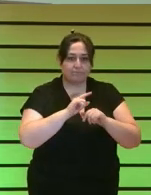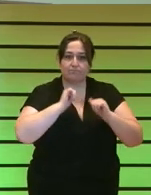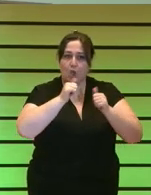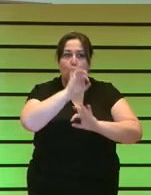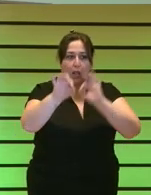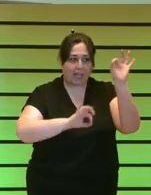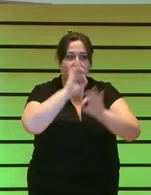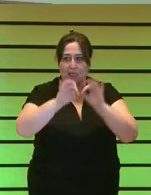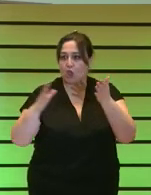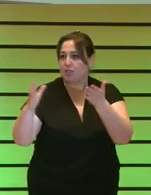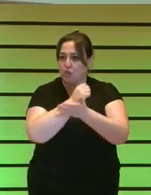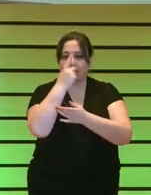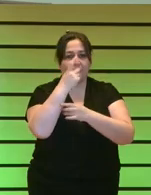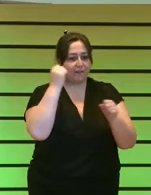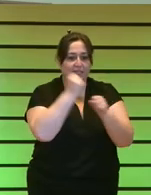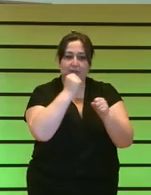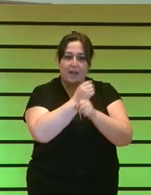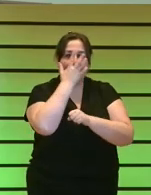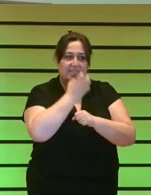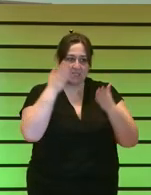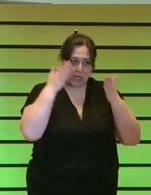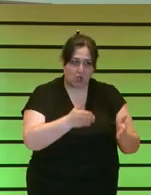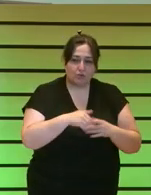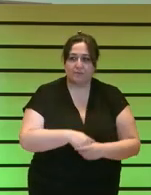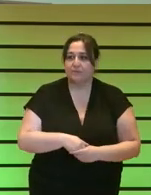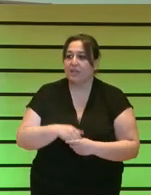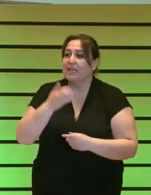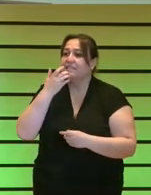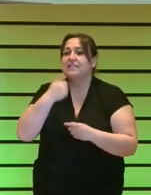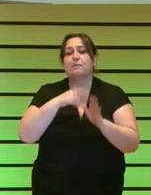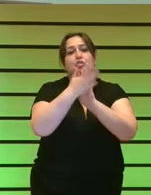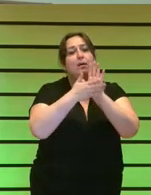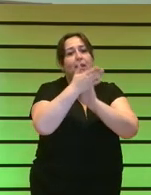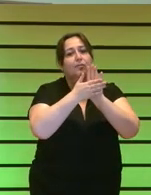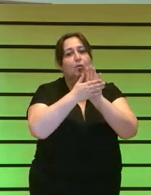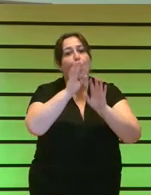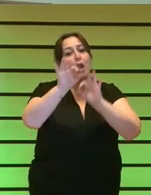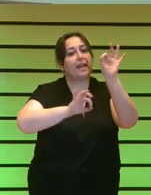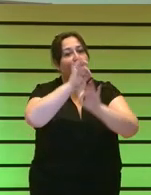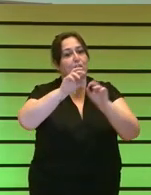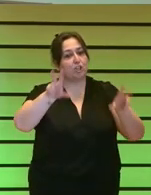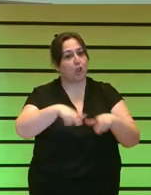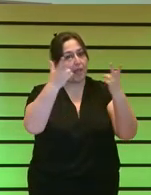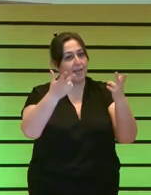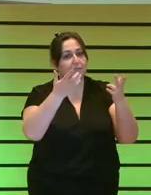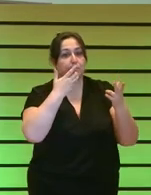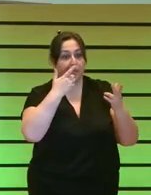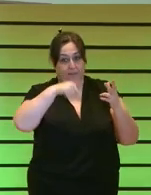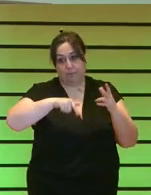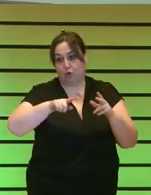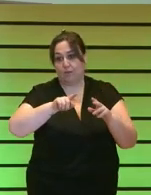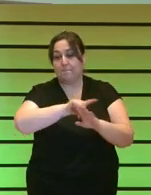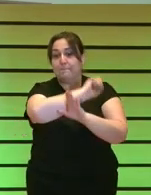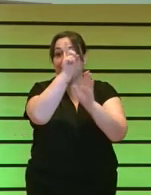a trabajar en serio en ello y si hablamos de la imagen que proyectamos las organizaciones sociales Como por ejemplo aprenda inclusión